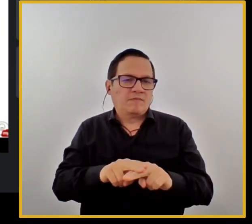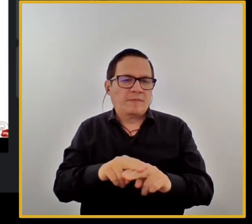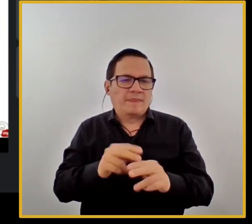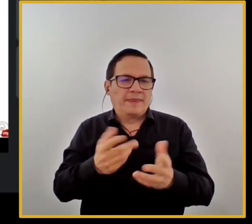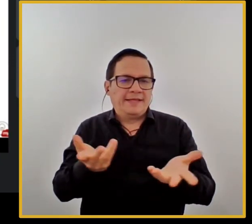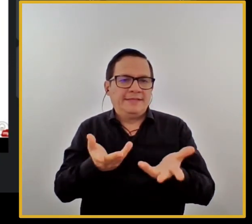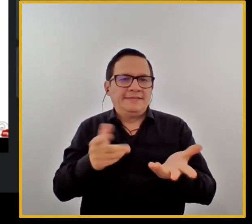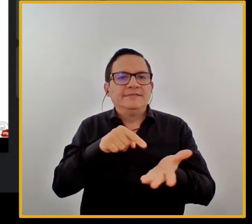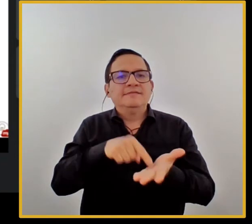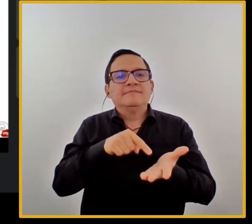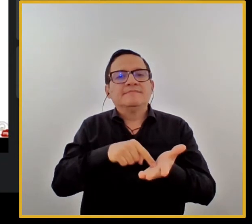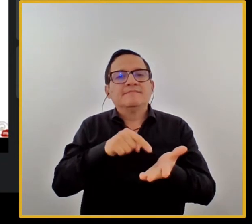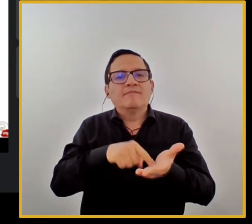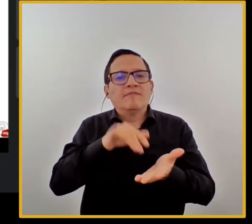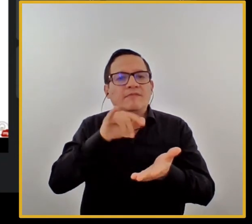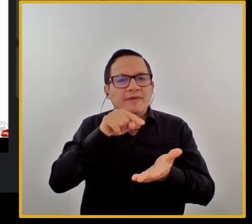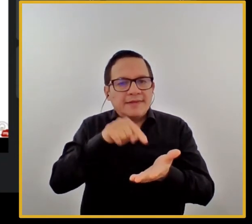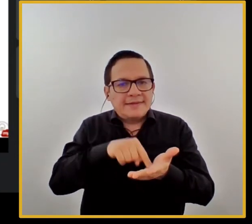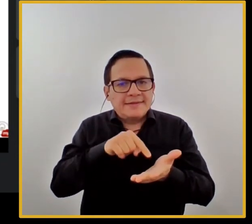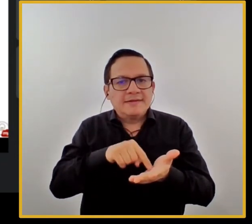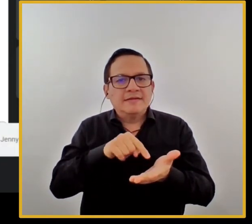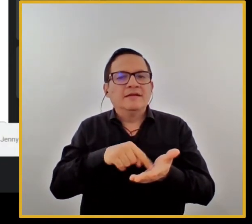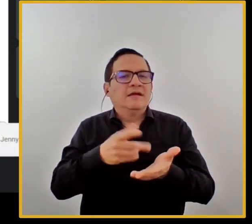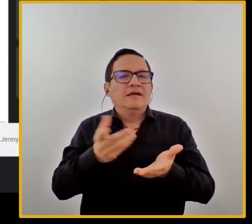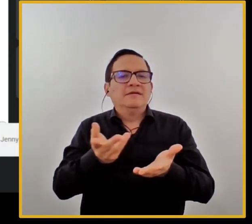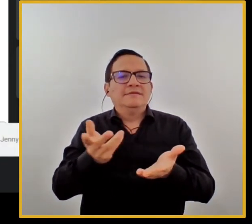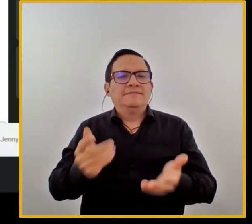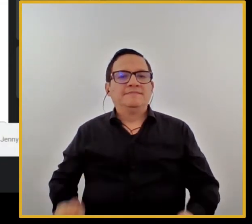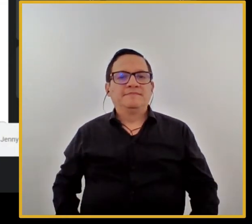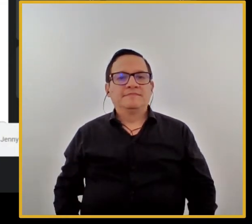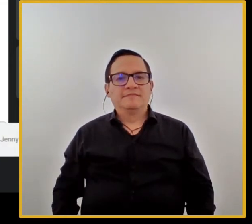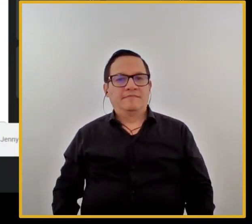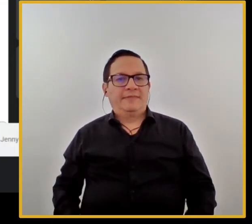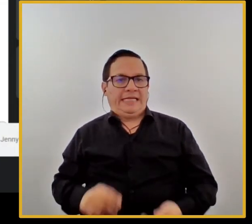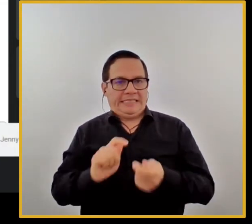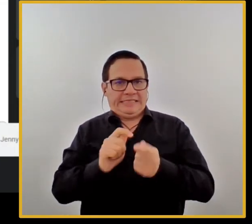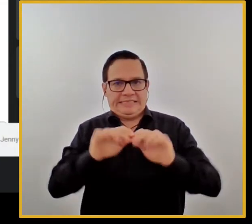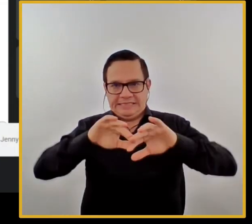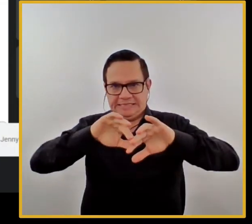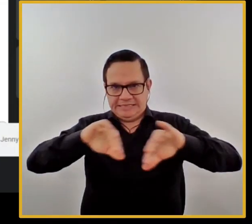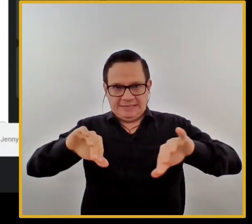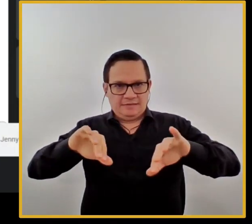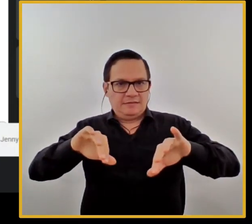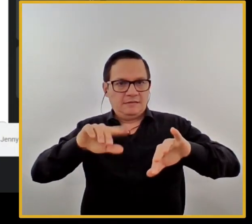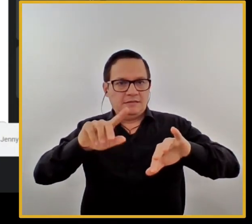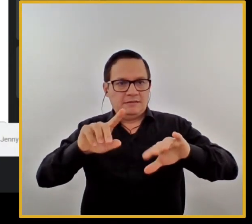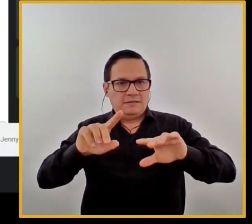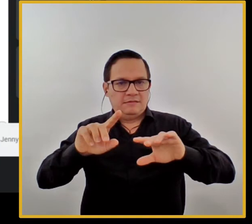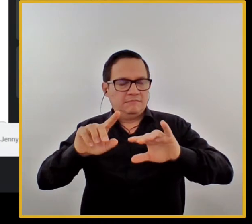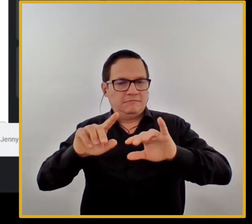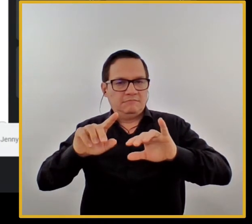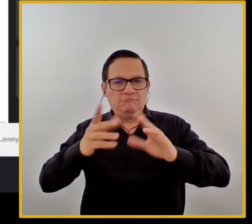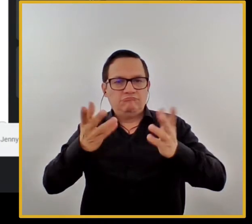hace cuando hacemos allí el hacer esa separación y dejar a un lado